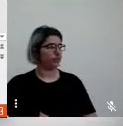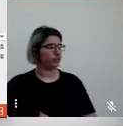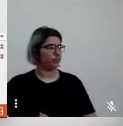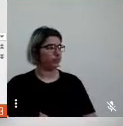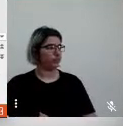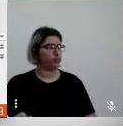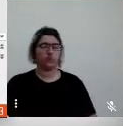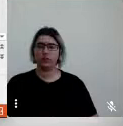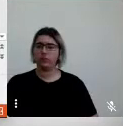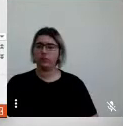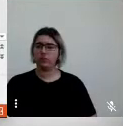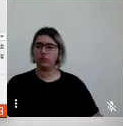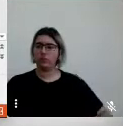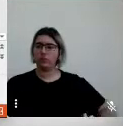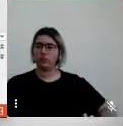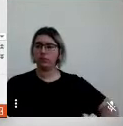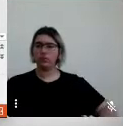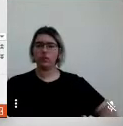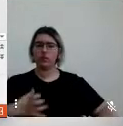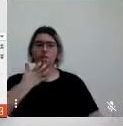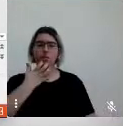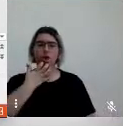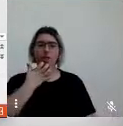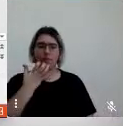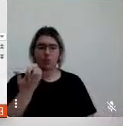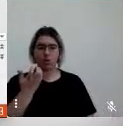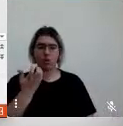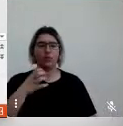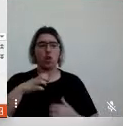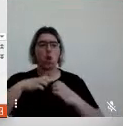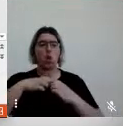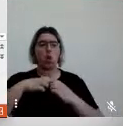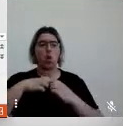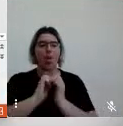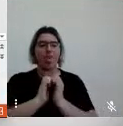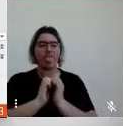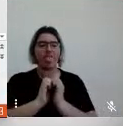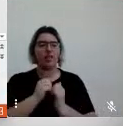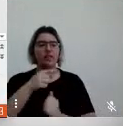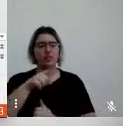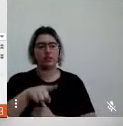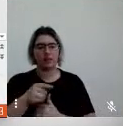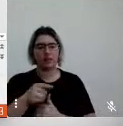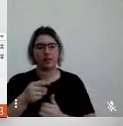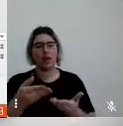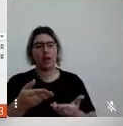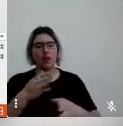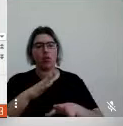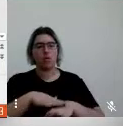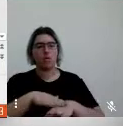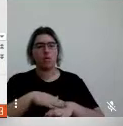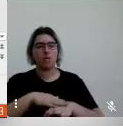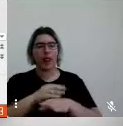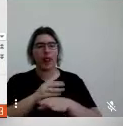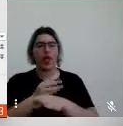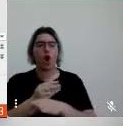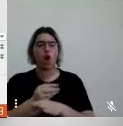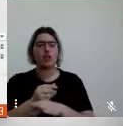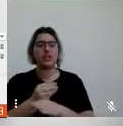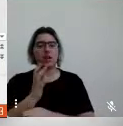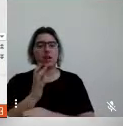¿vale? Por ejemplo, las nueces, además, como contienen omega 3, también ayudan a esto, a aumentar el colesterol bueno.